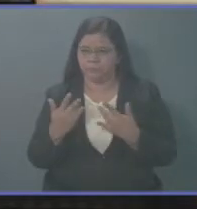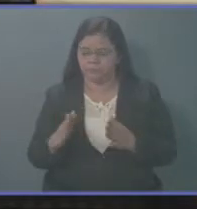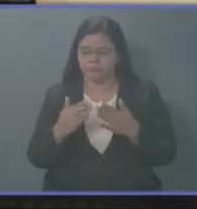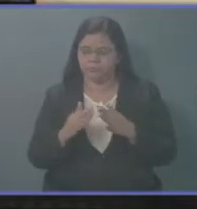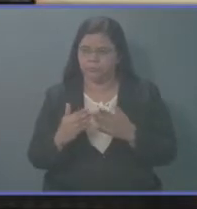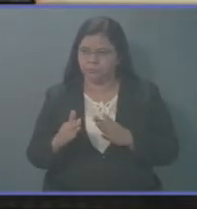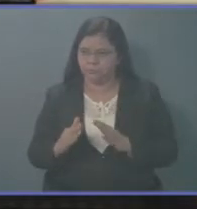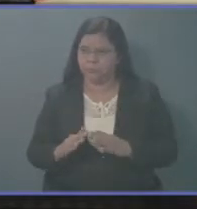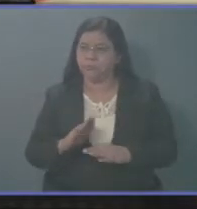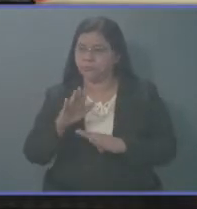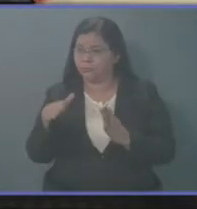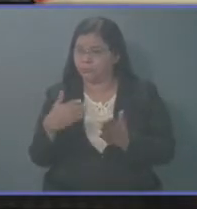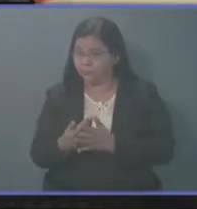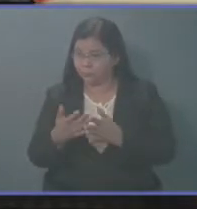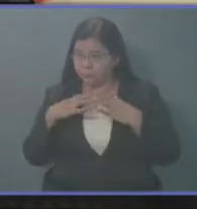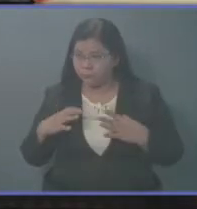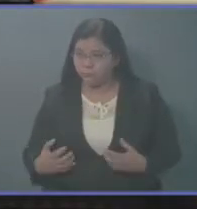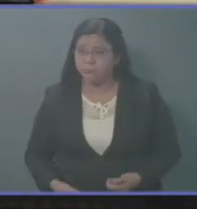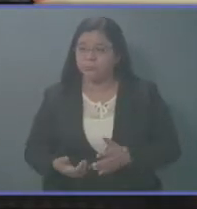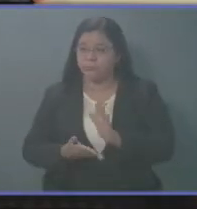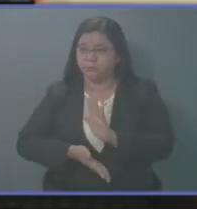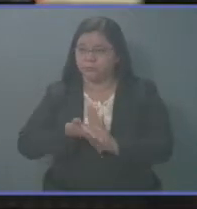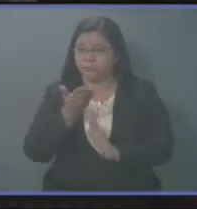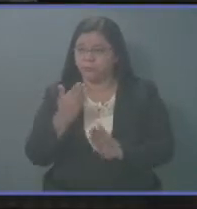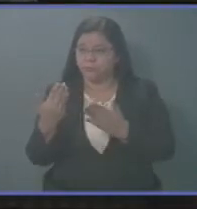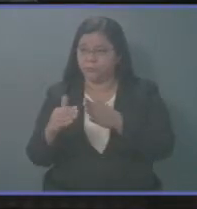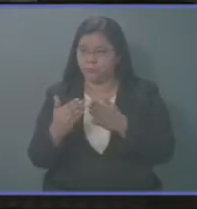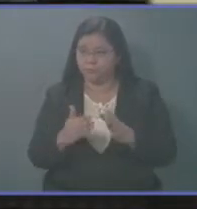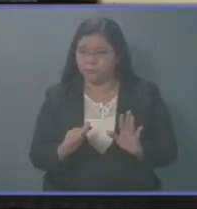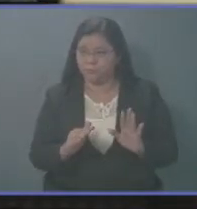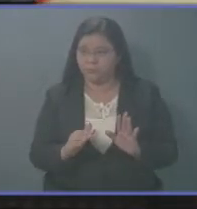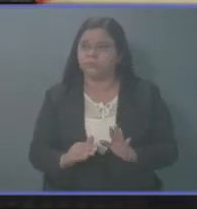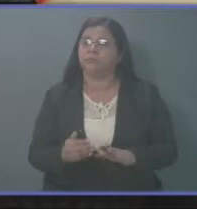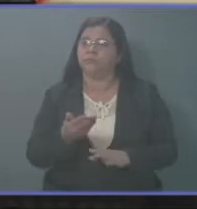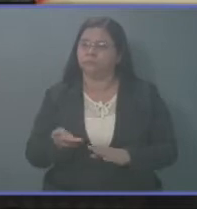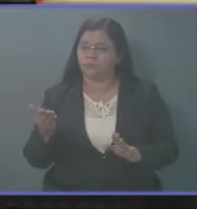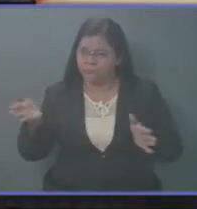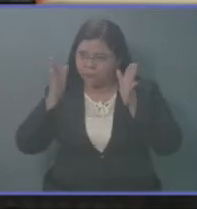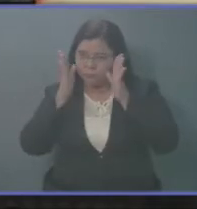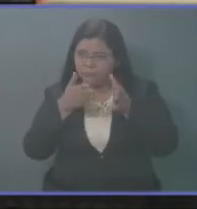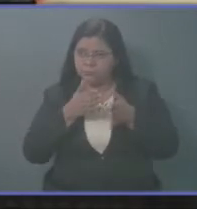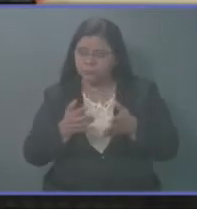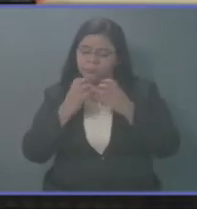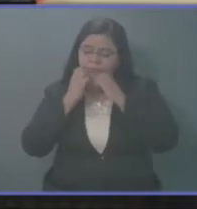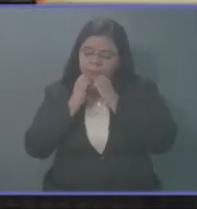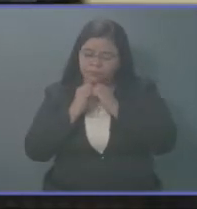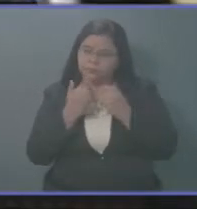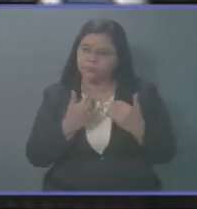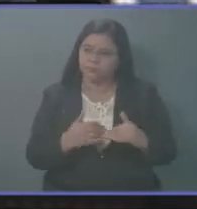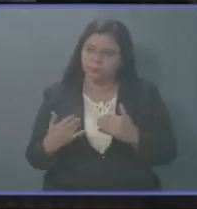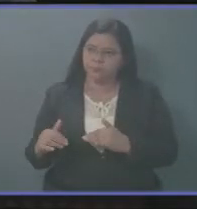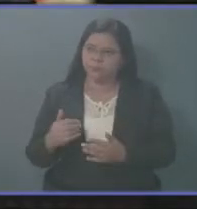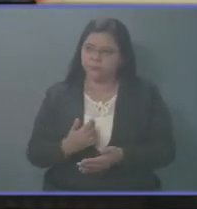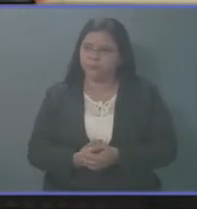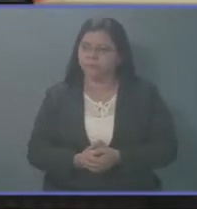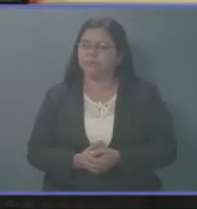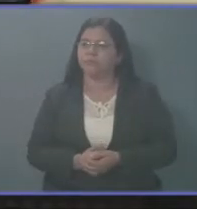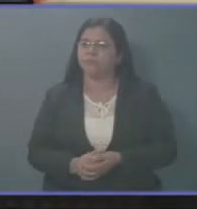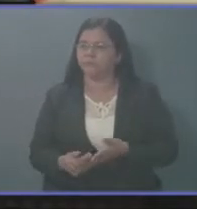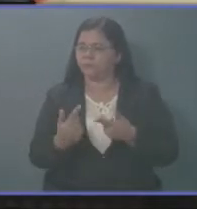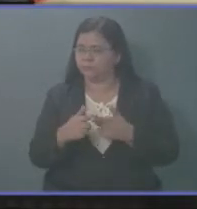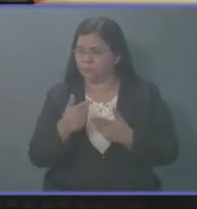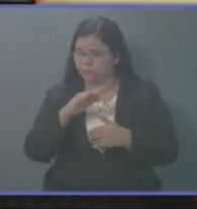diferentes instituciones del gobierno le han desarrollado una serie de acciones orientadas a mantener la continuidad de las actividades agropecuarias, su cadena de